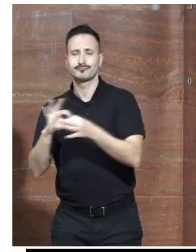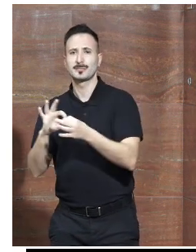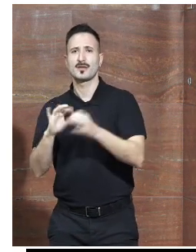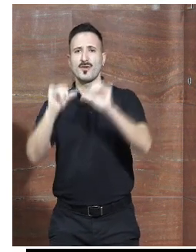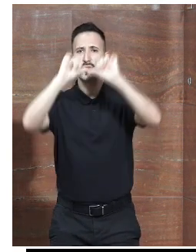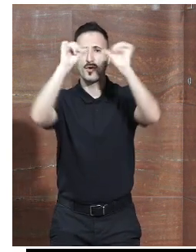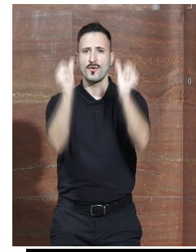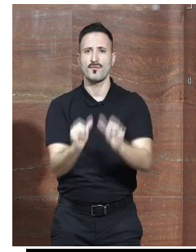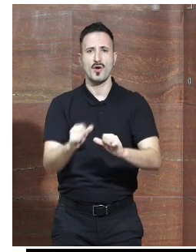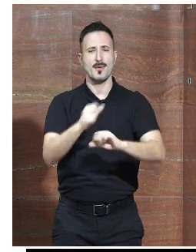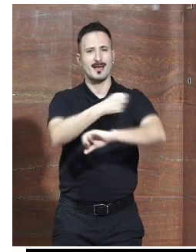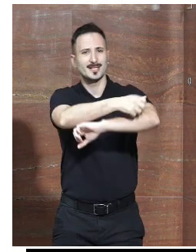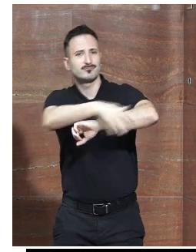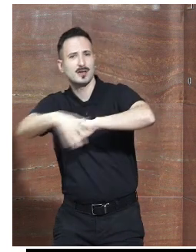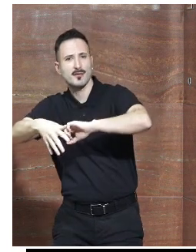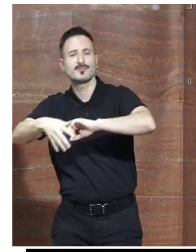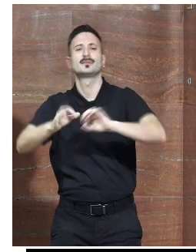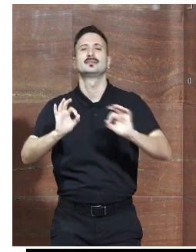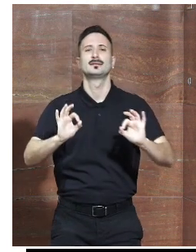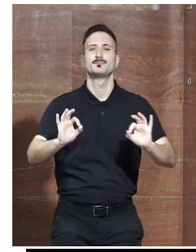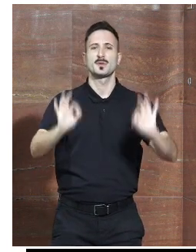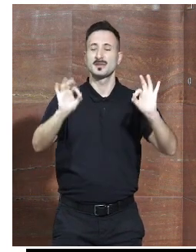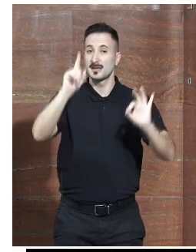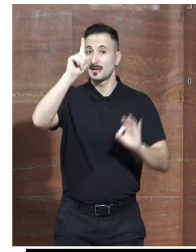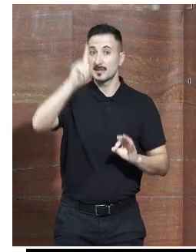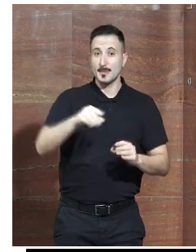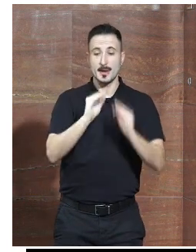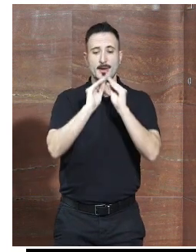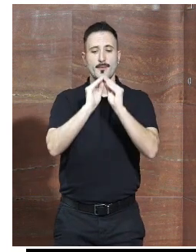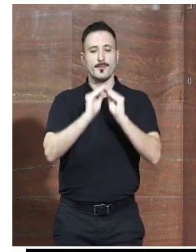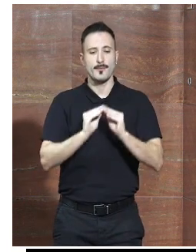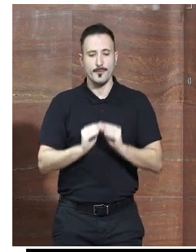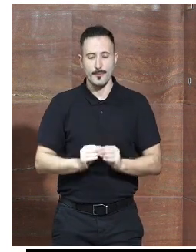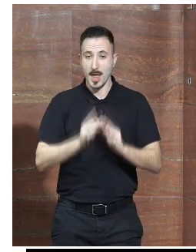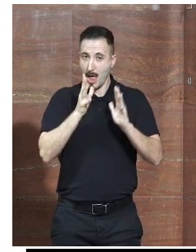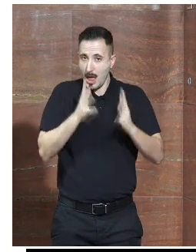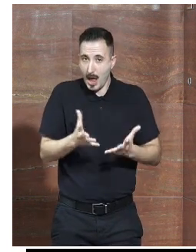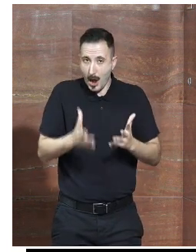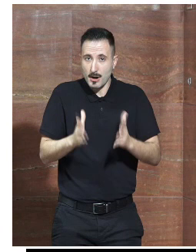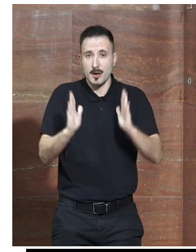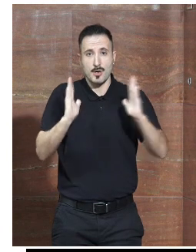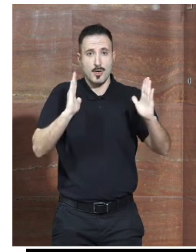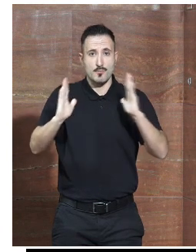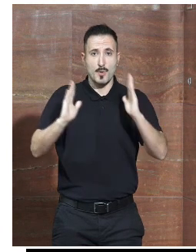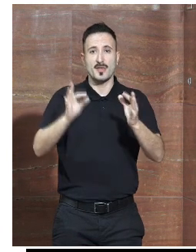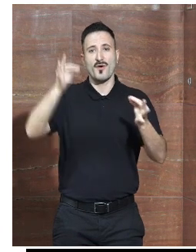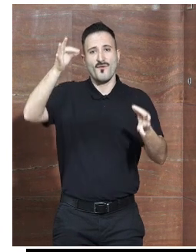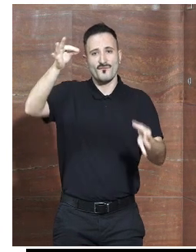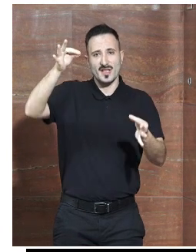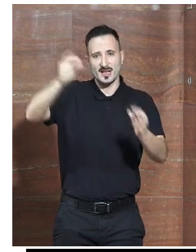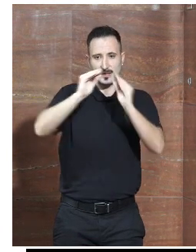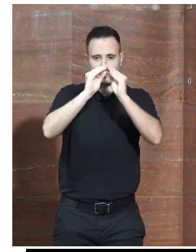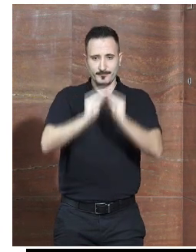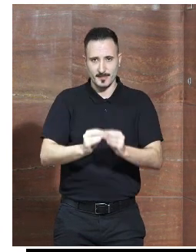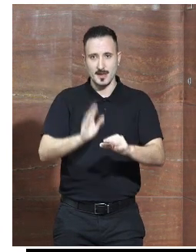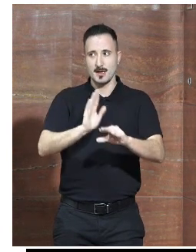forma interdisciplinar, transdisciplinar. Estamos elaborando en este momento pues, una serie de fichas. Lo